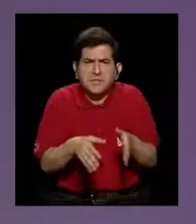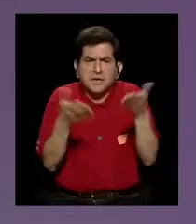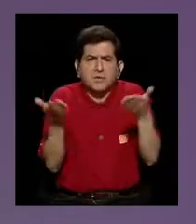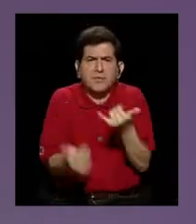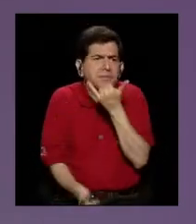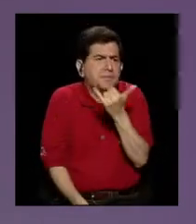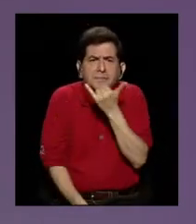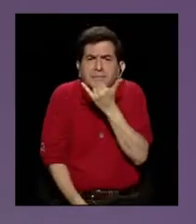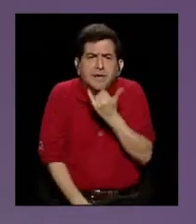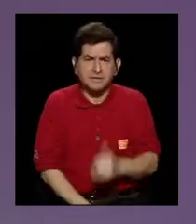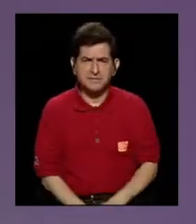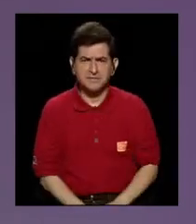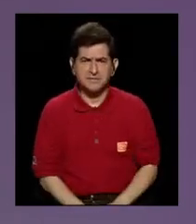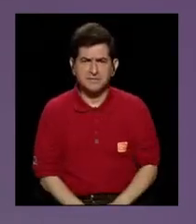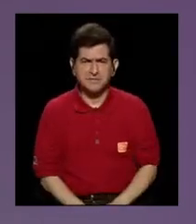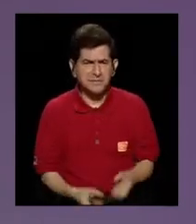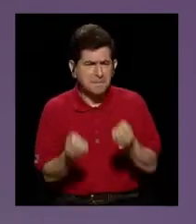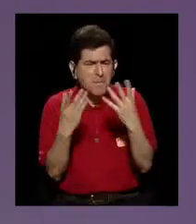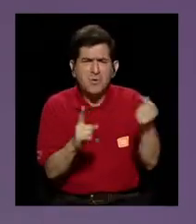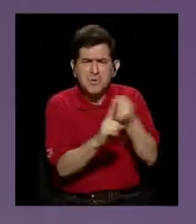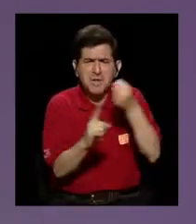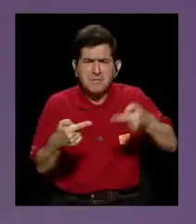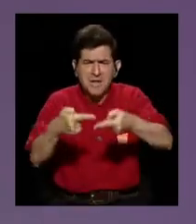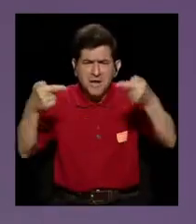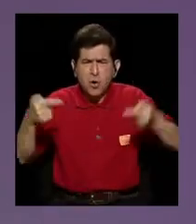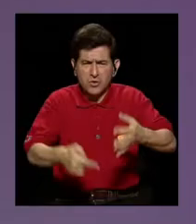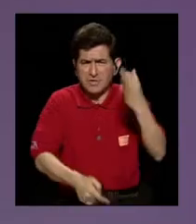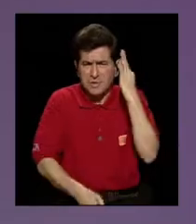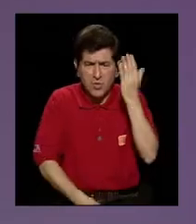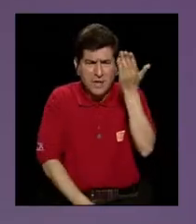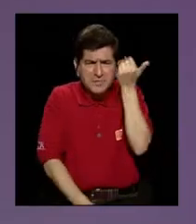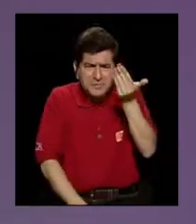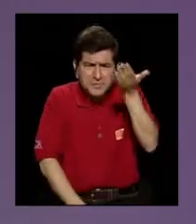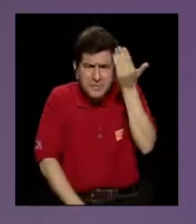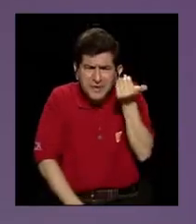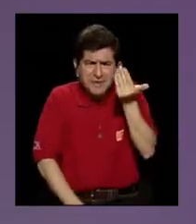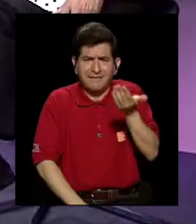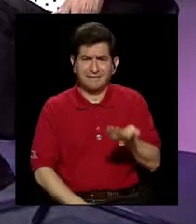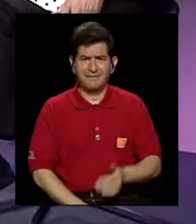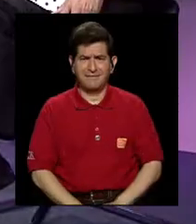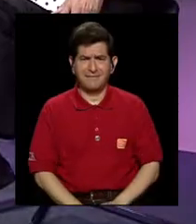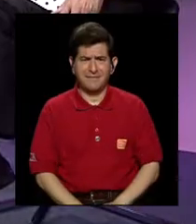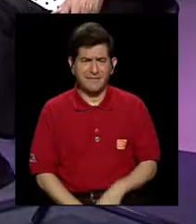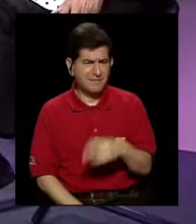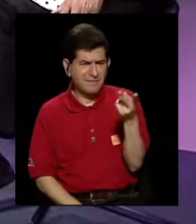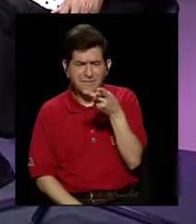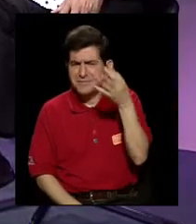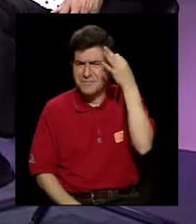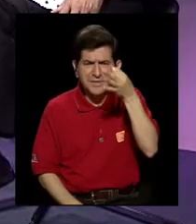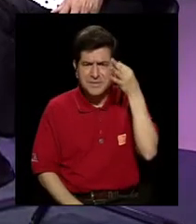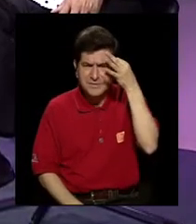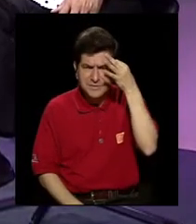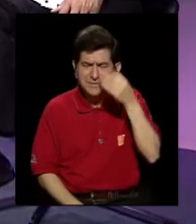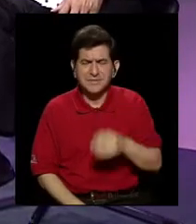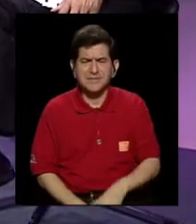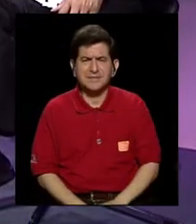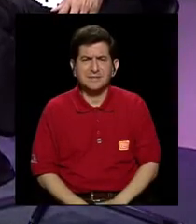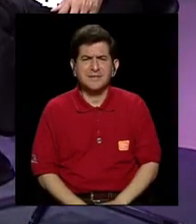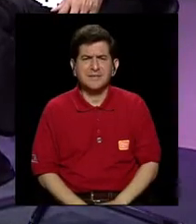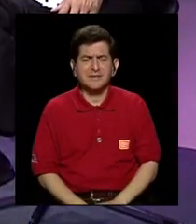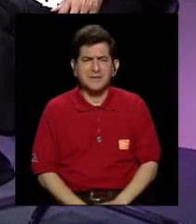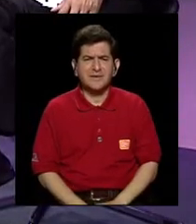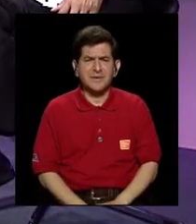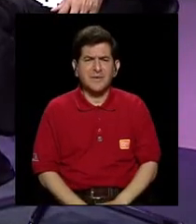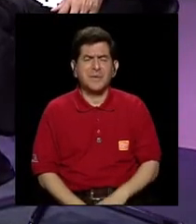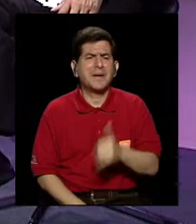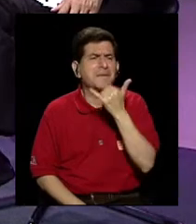que está pasando? ¿Por qué hay tanta violencia en contra de las mujeres? ¿Ustedes qué opinan? ¿Es un fenómeno aislado?